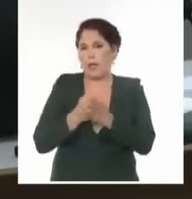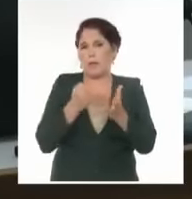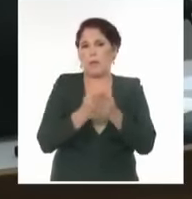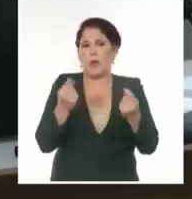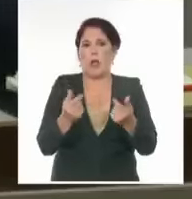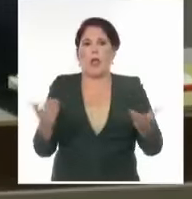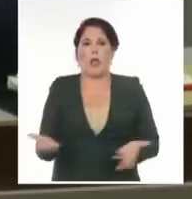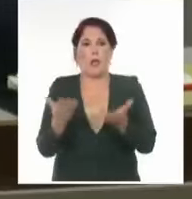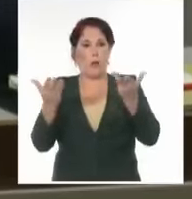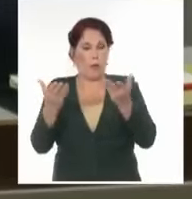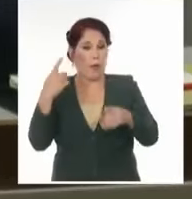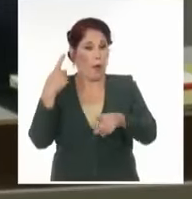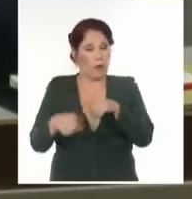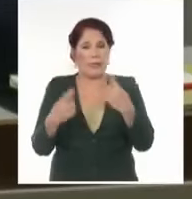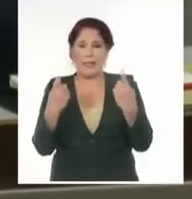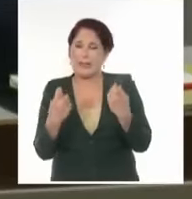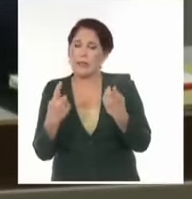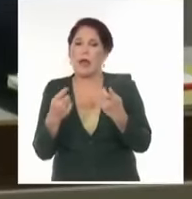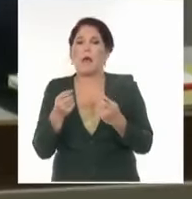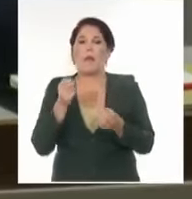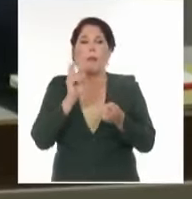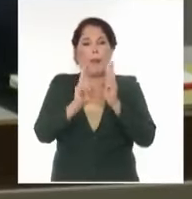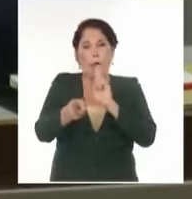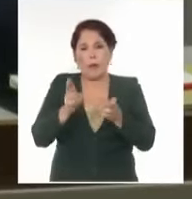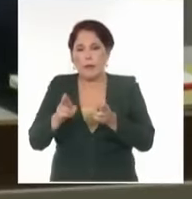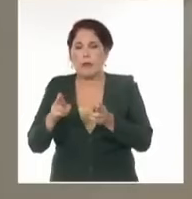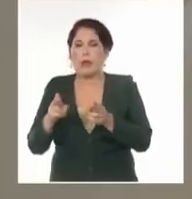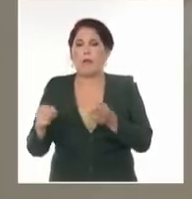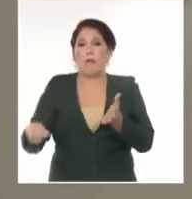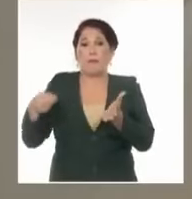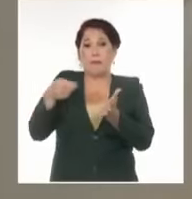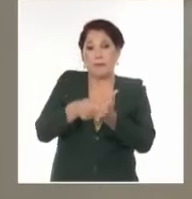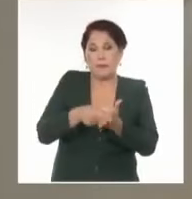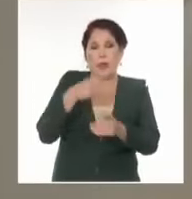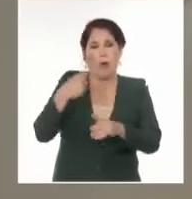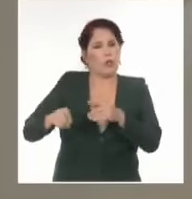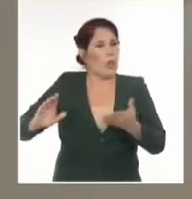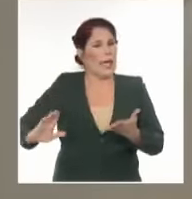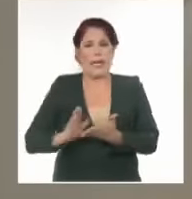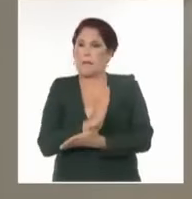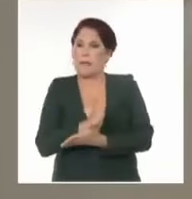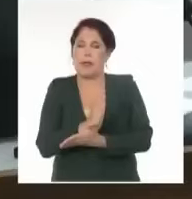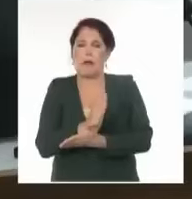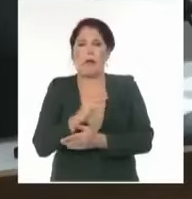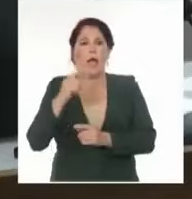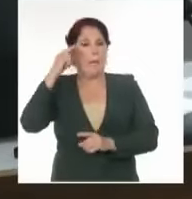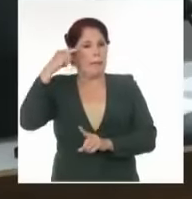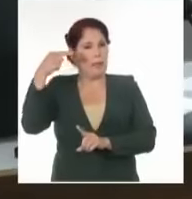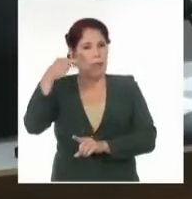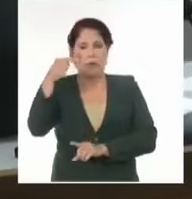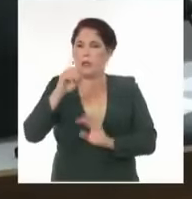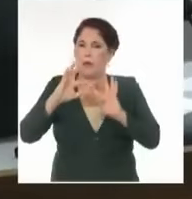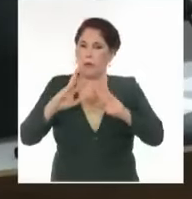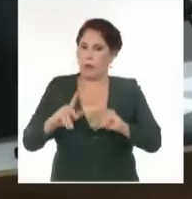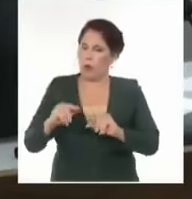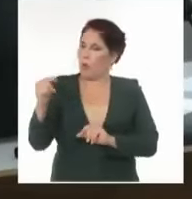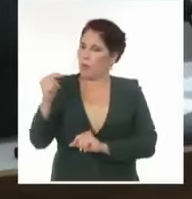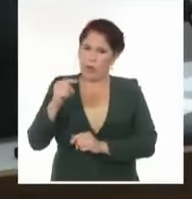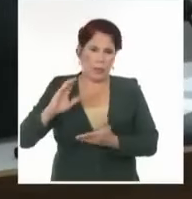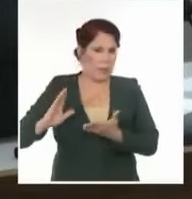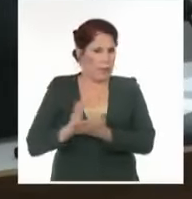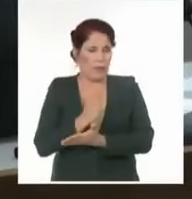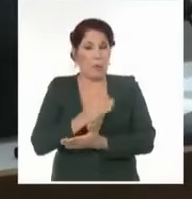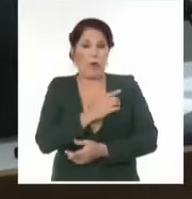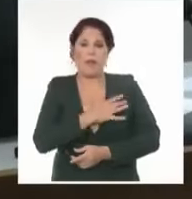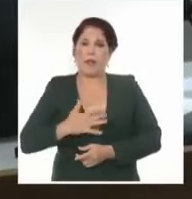economía, la necesidad de reorientar el proceso inversionista y la eliminación de tendencias negativas, la corrupción, la falta de sensibilidad